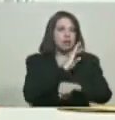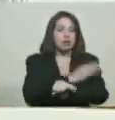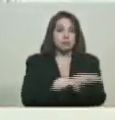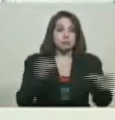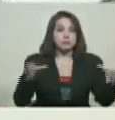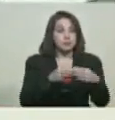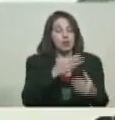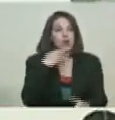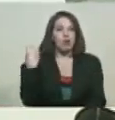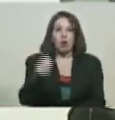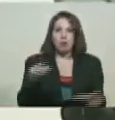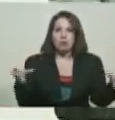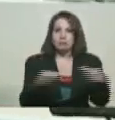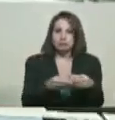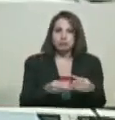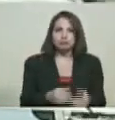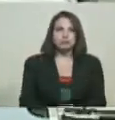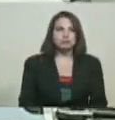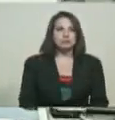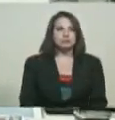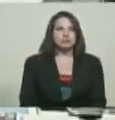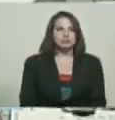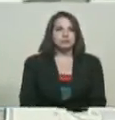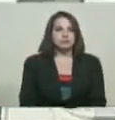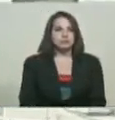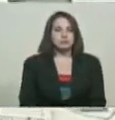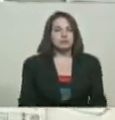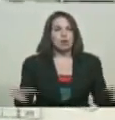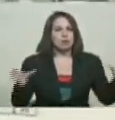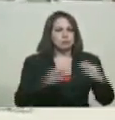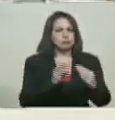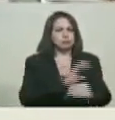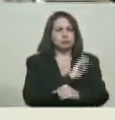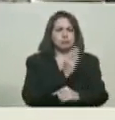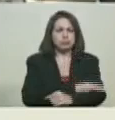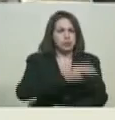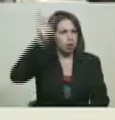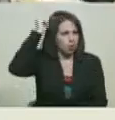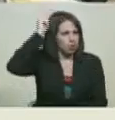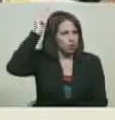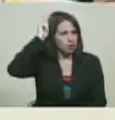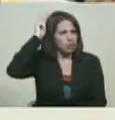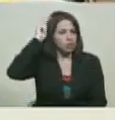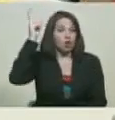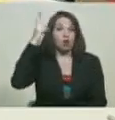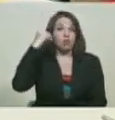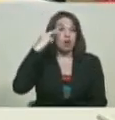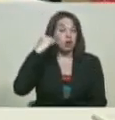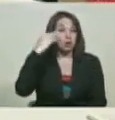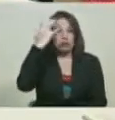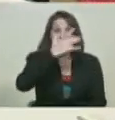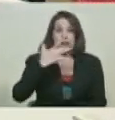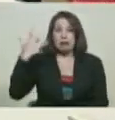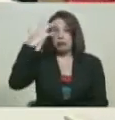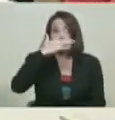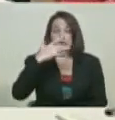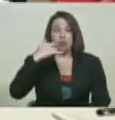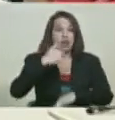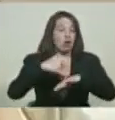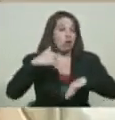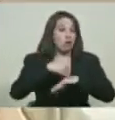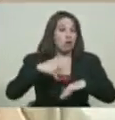juventud la fuerza de nuestros pueblos aborígenes de los afrodescendientes de la sexta diversidad